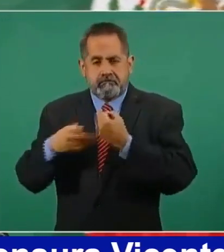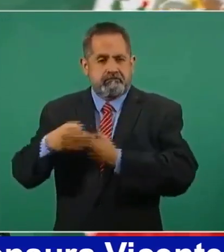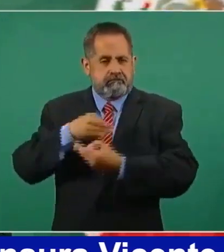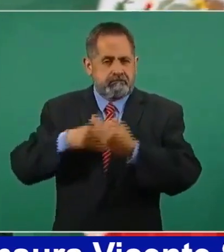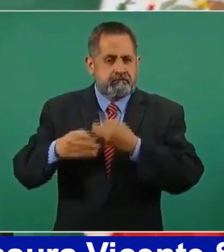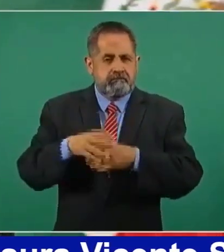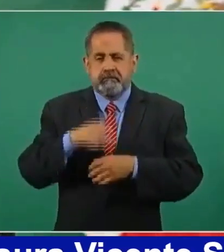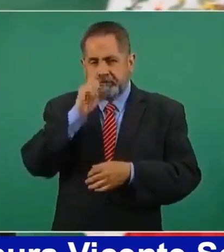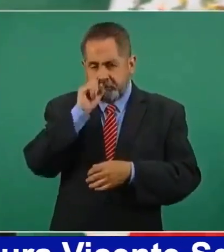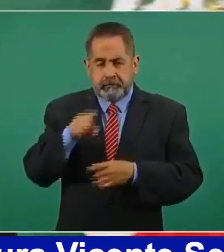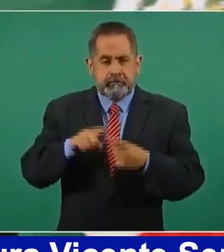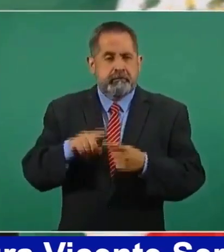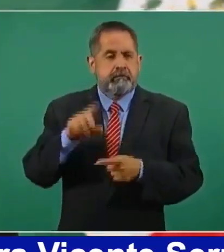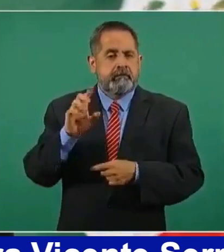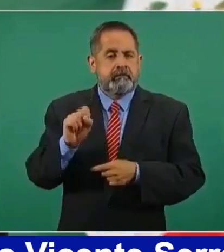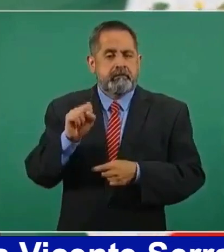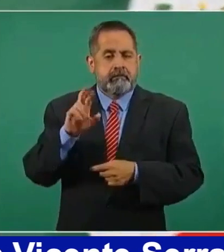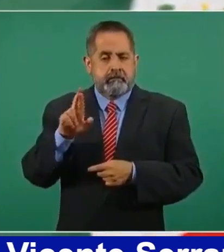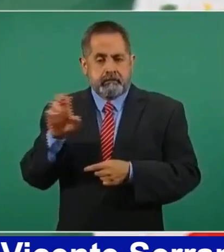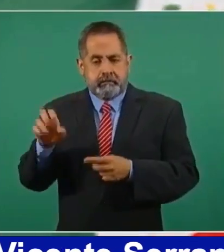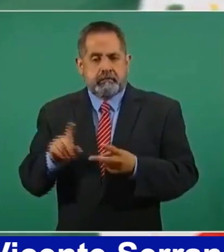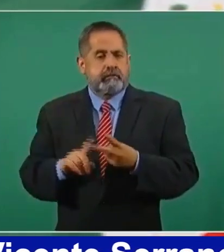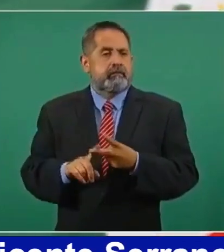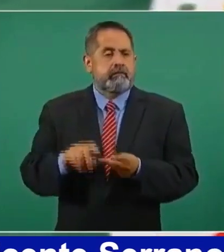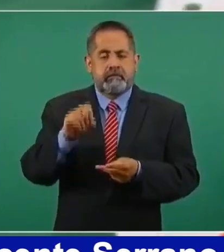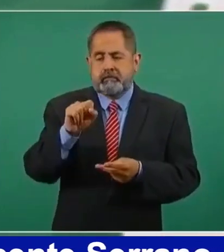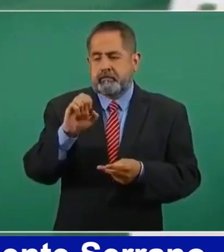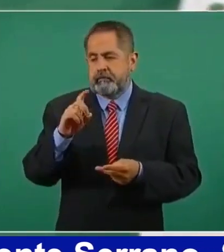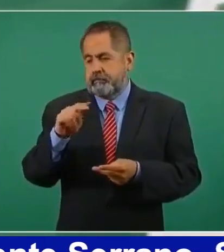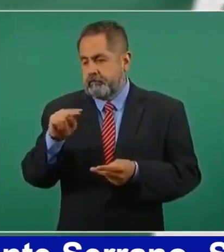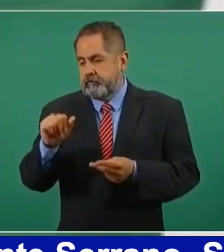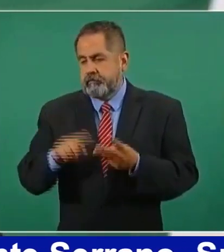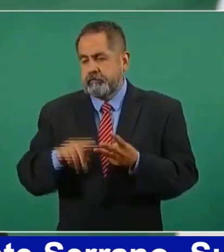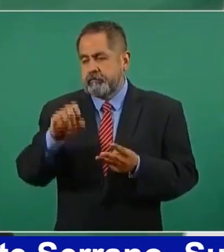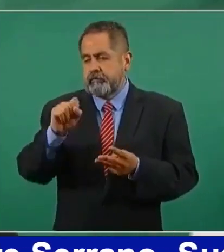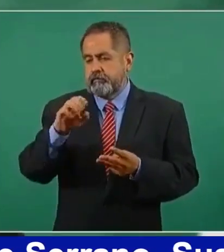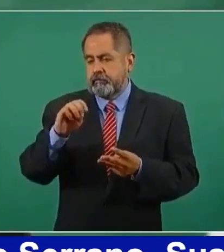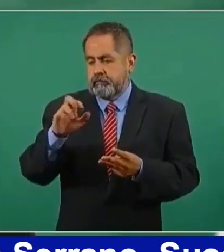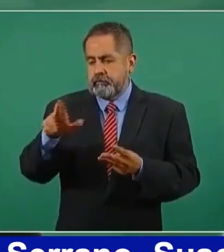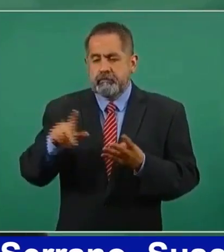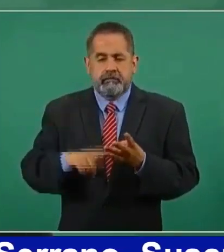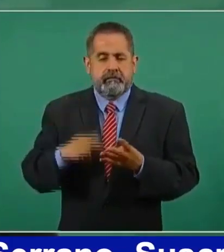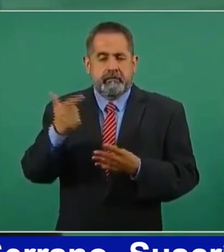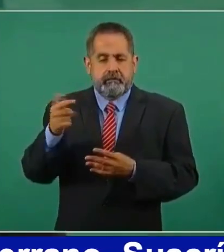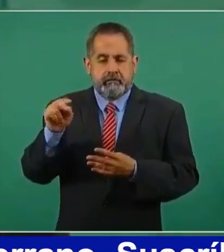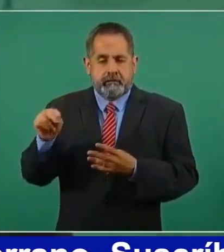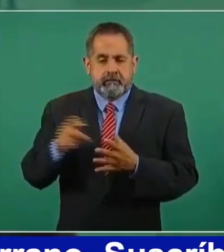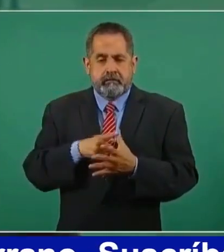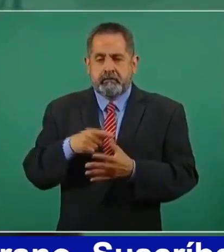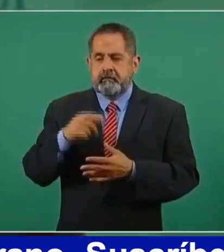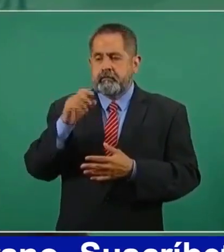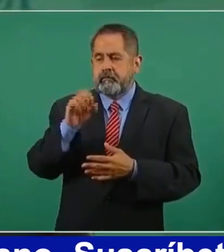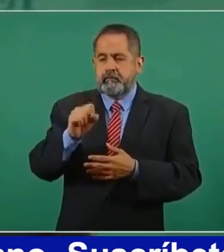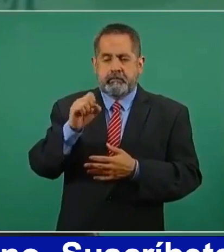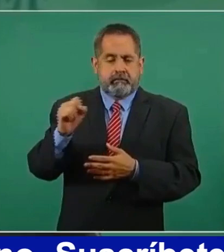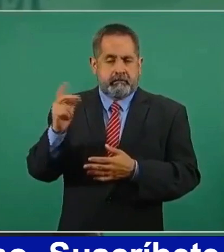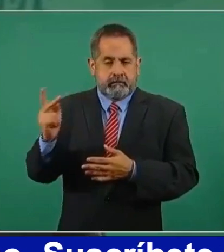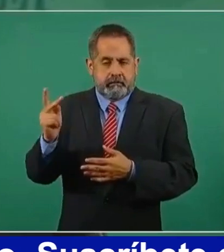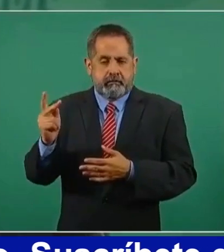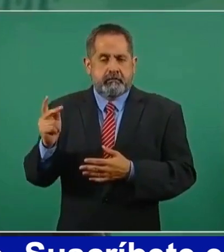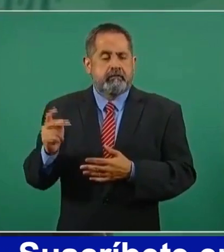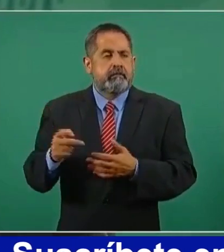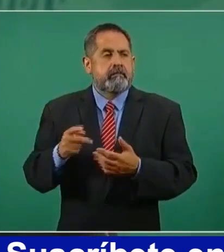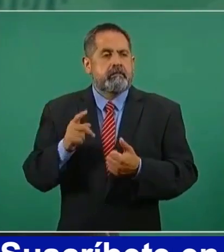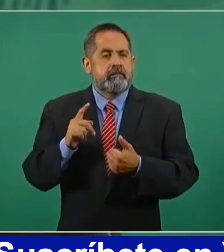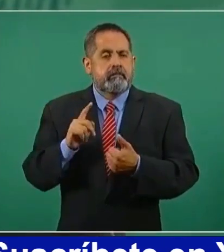la Secretaría de Relaciones, la Secretaría de la Defensa, Marina, Guardia Nacional, Seguridad